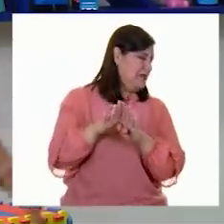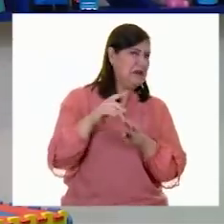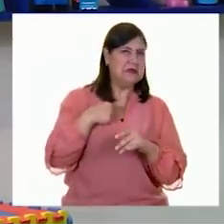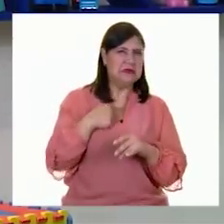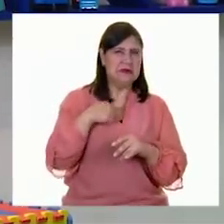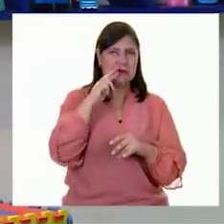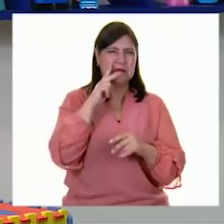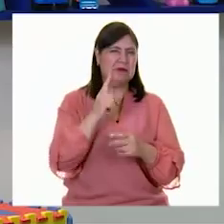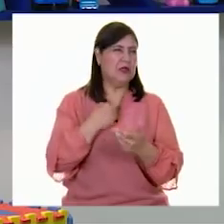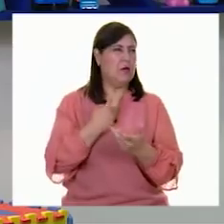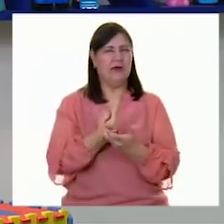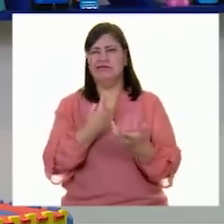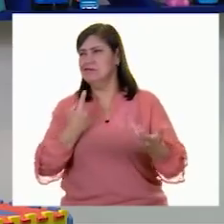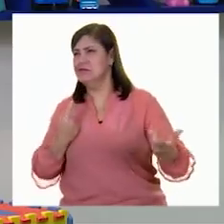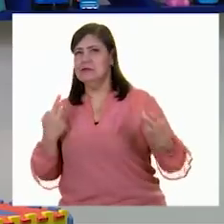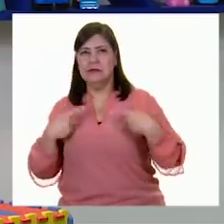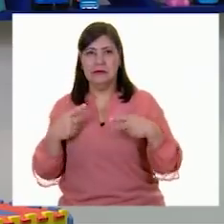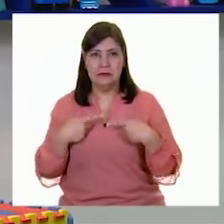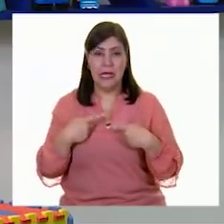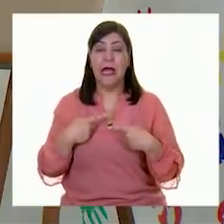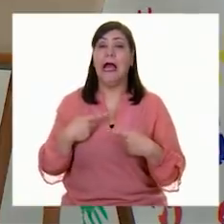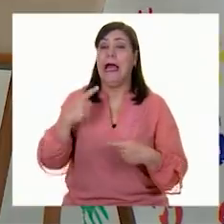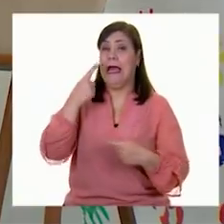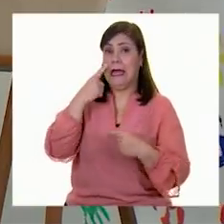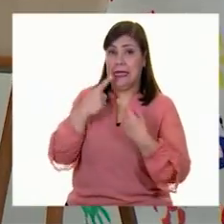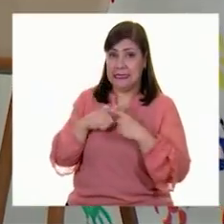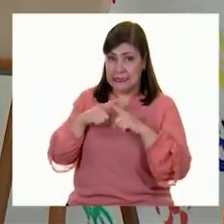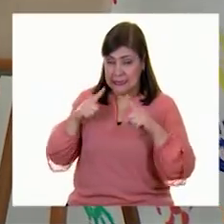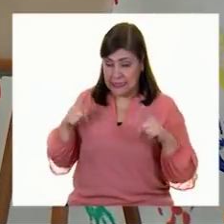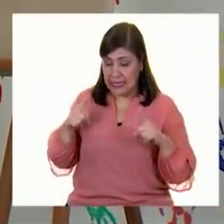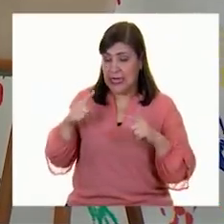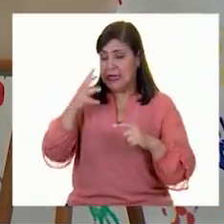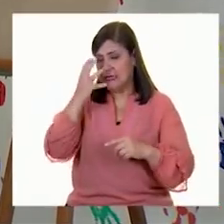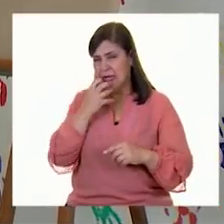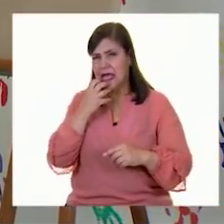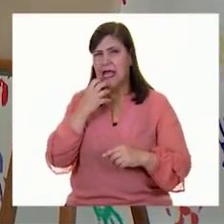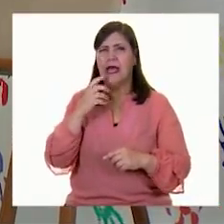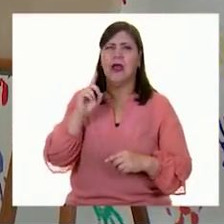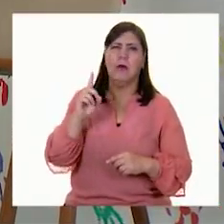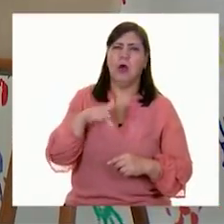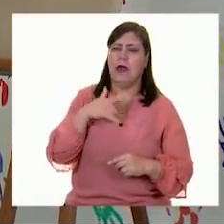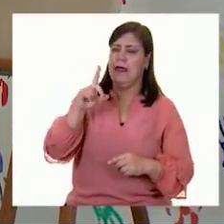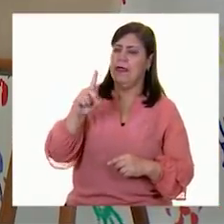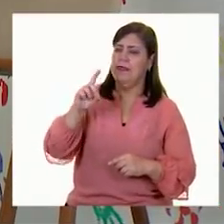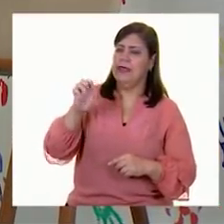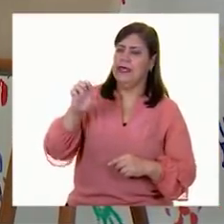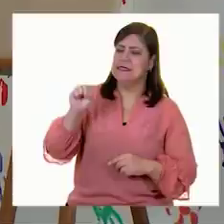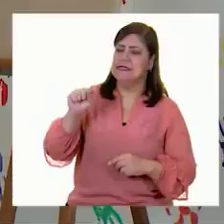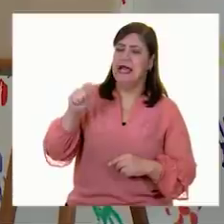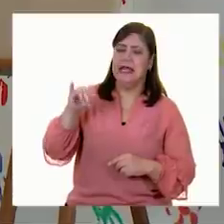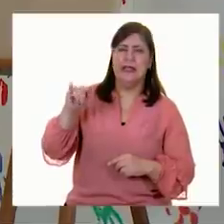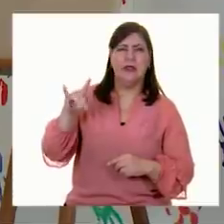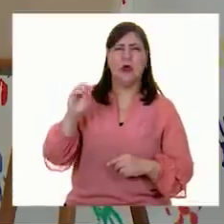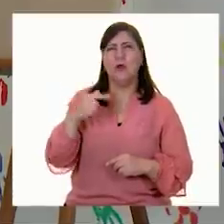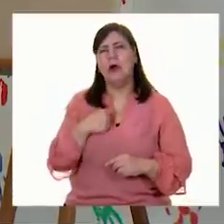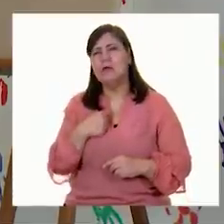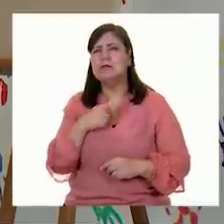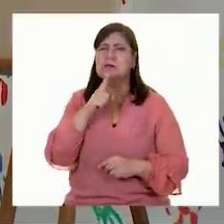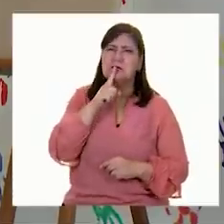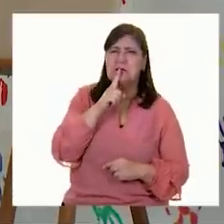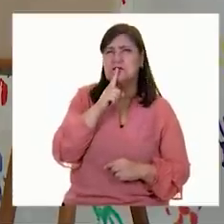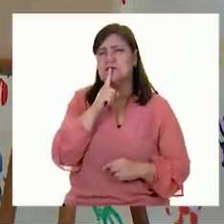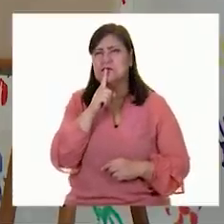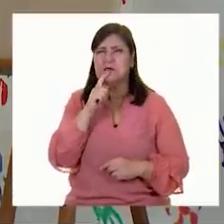demás. A diferencia de la tristeza, en el desaliento, dejas de hacer algunas cosas, pero puedes llevar a cabo